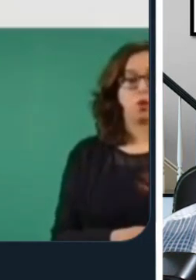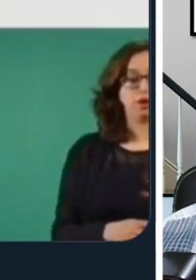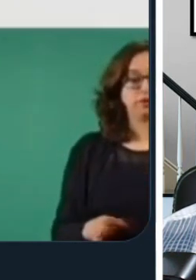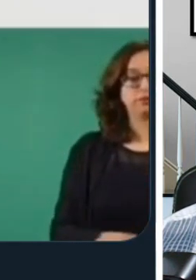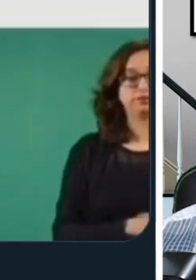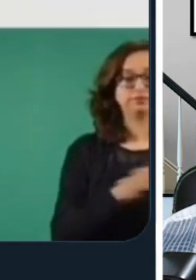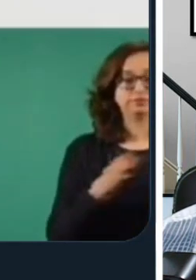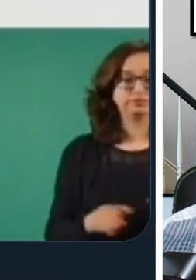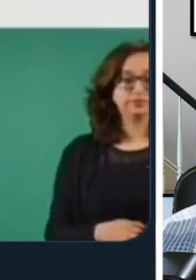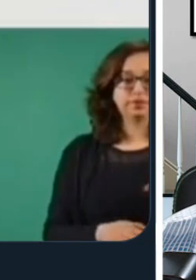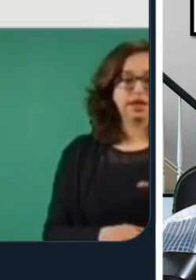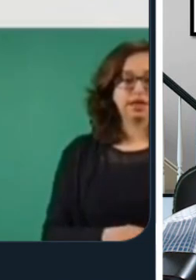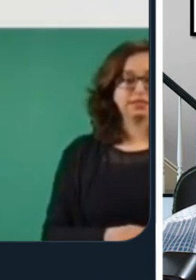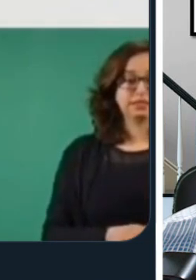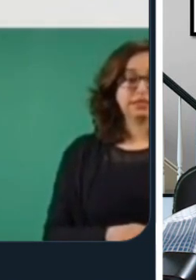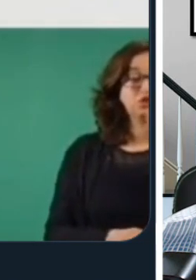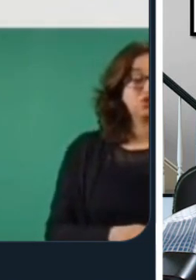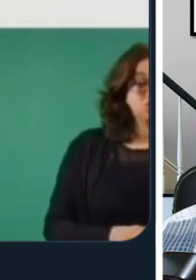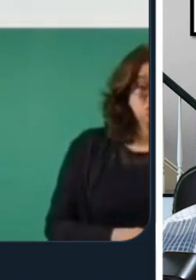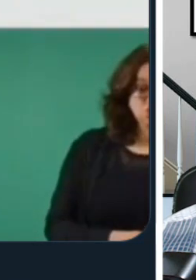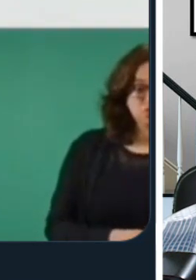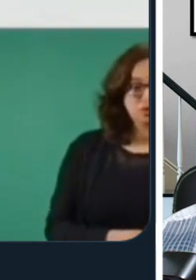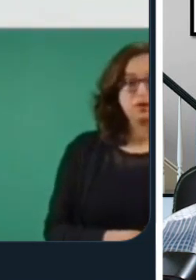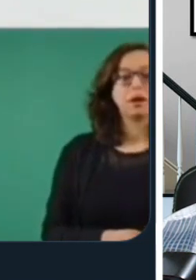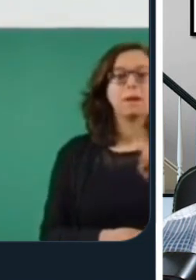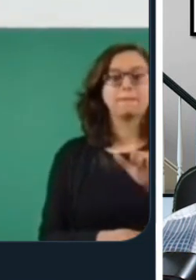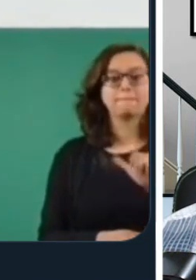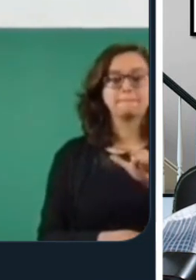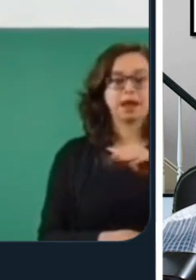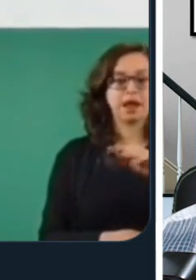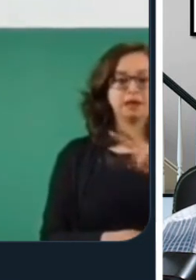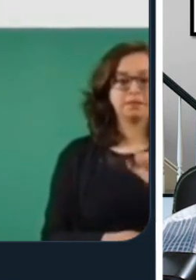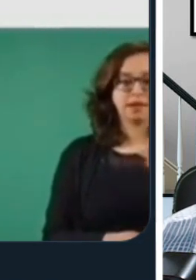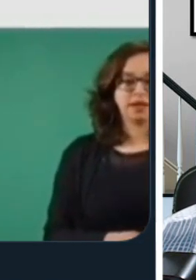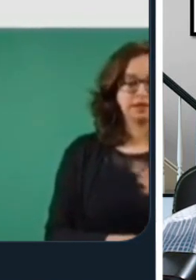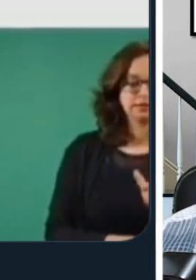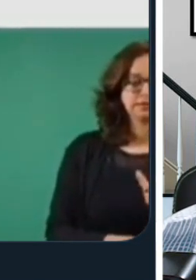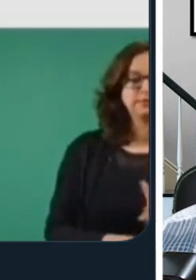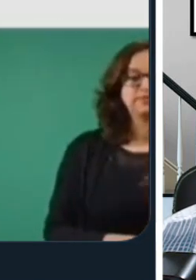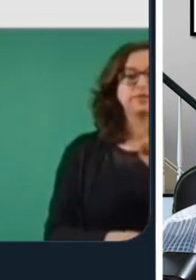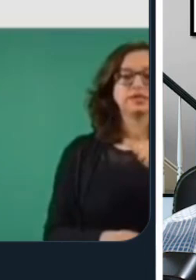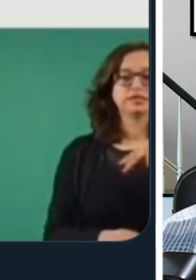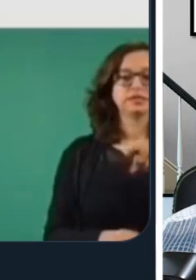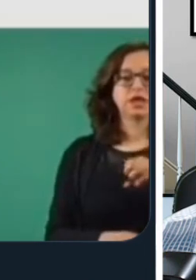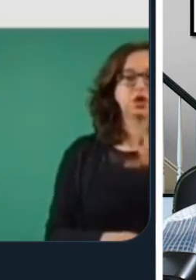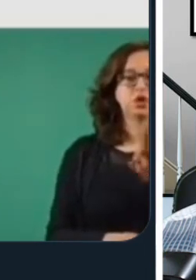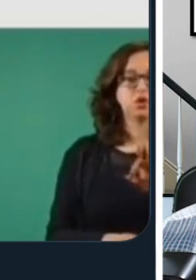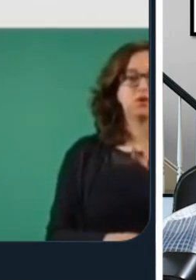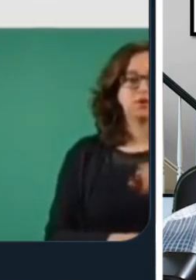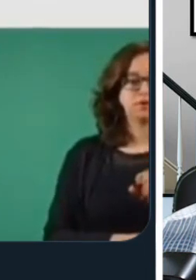3: CanSino pediátrico, Valvax, esta es RM mensajero, Sanofi de